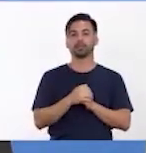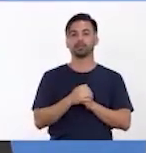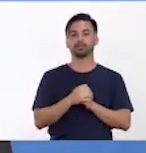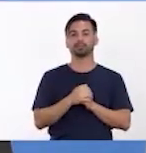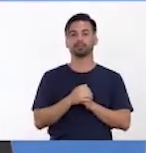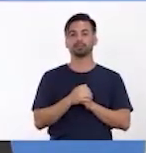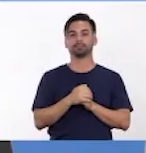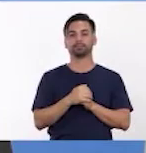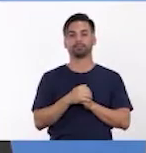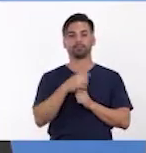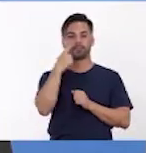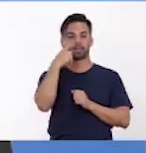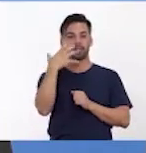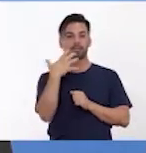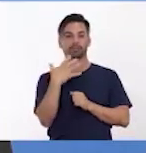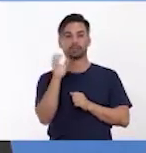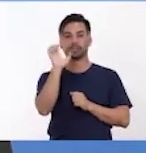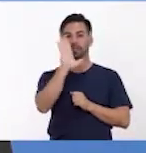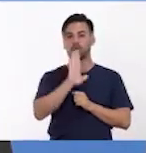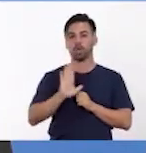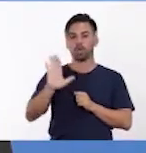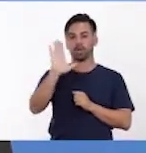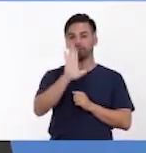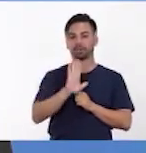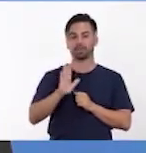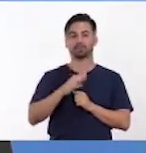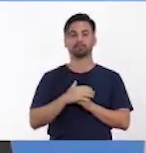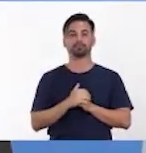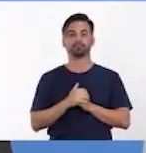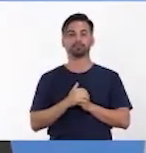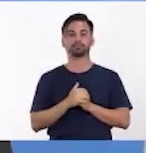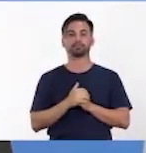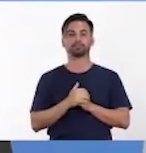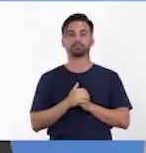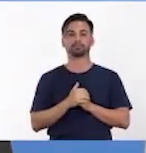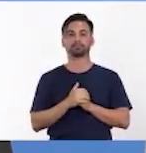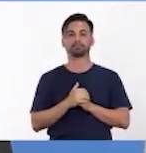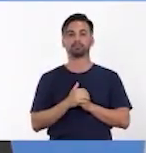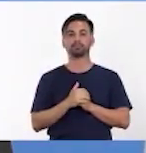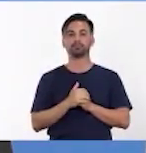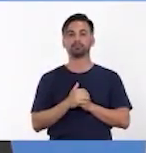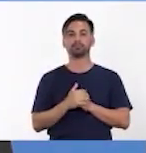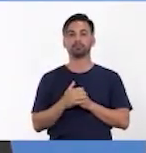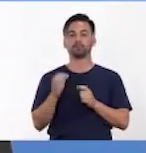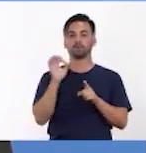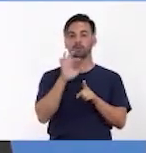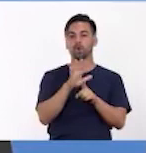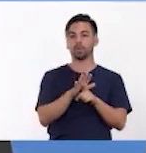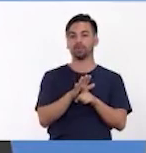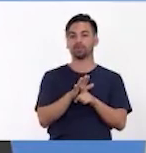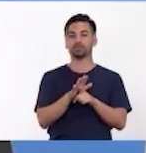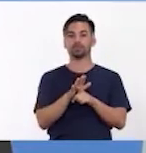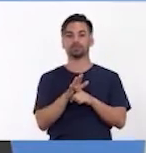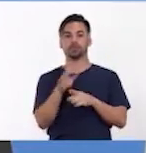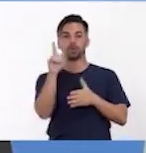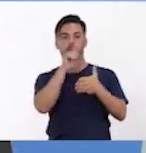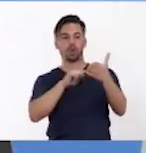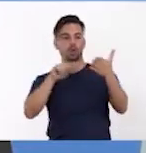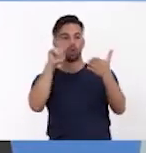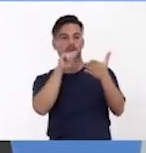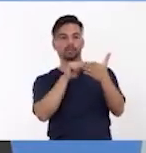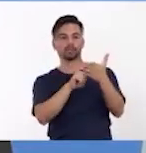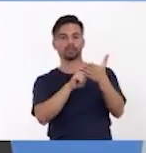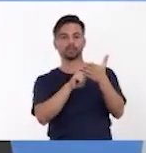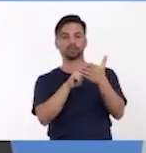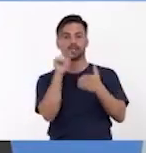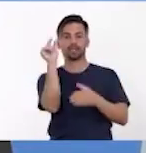acción en geografía. Se inició con localizaciones de Italia, de